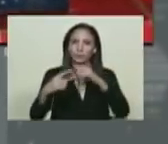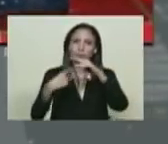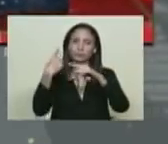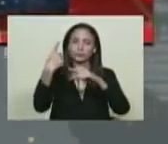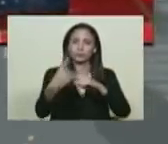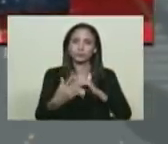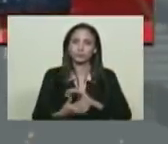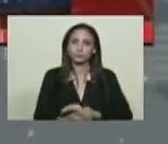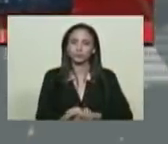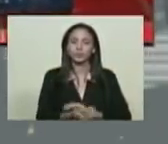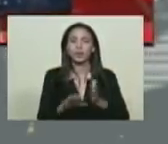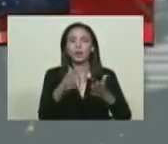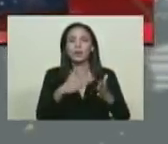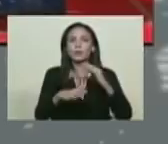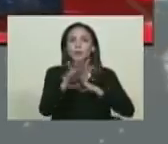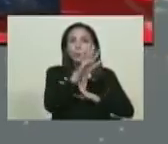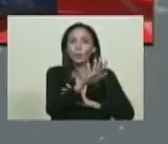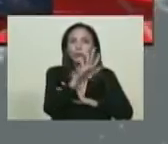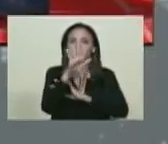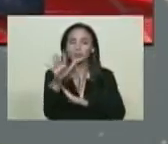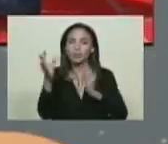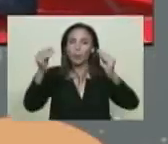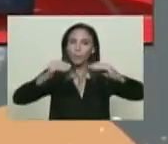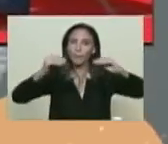Y me quedan 55 más.